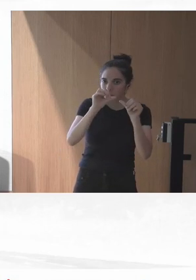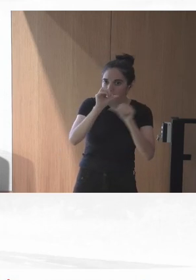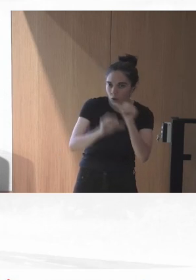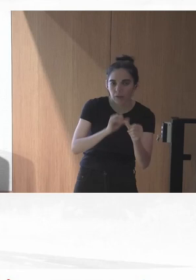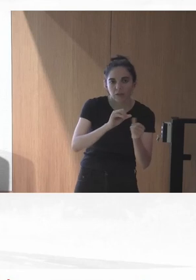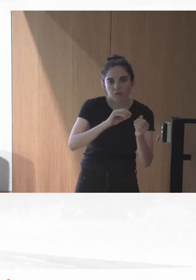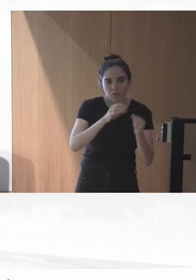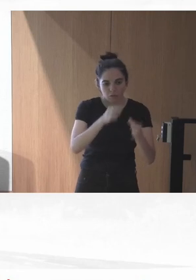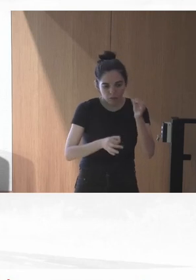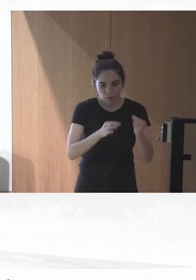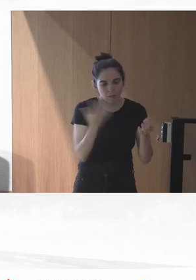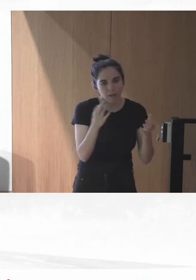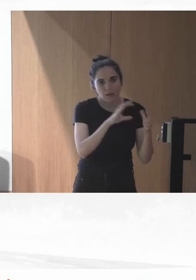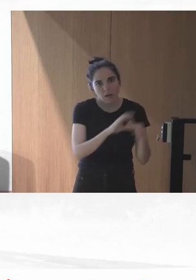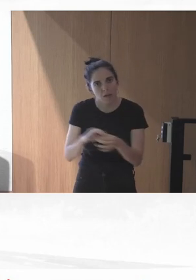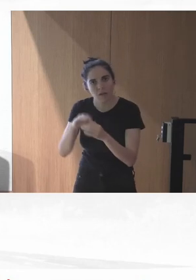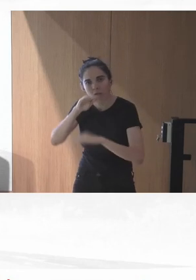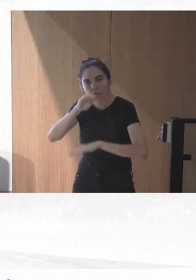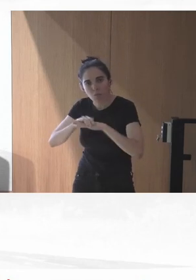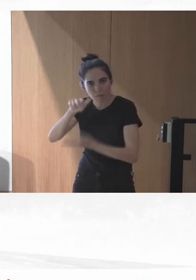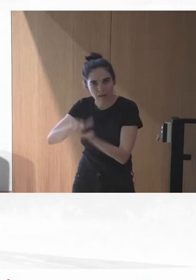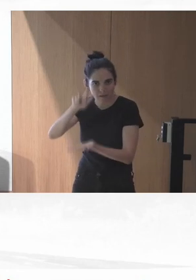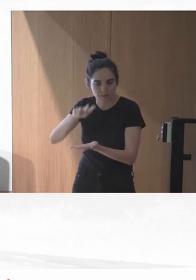del CRPD. Y él tiene una ley